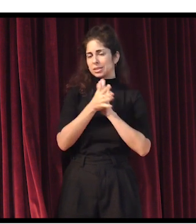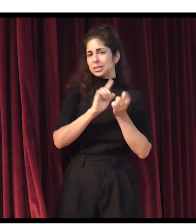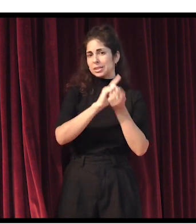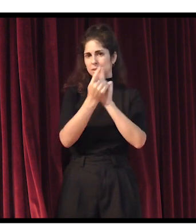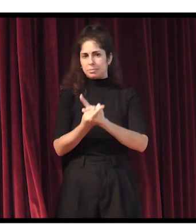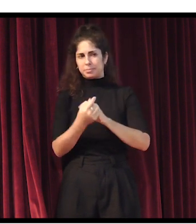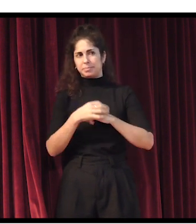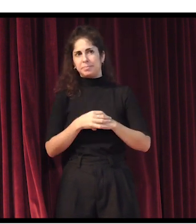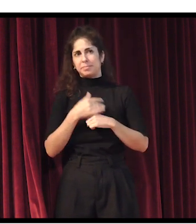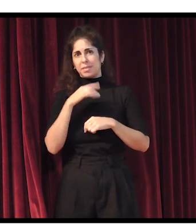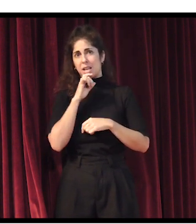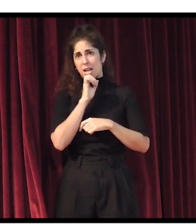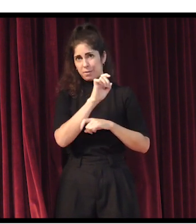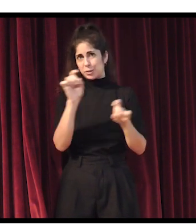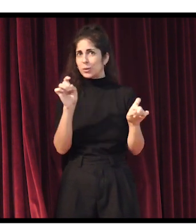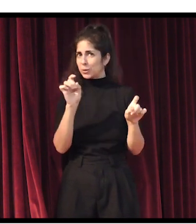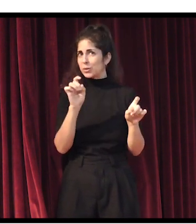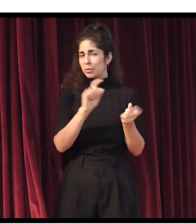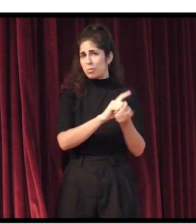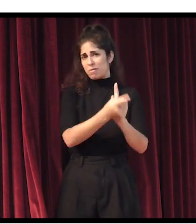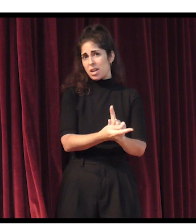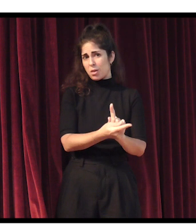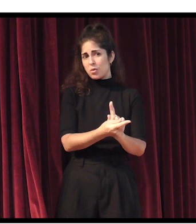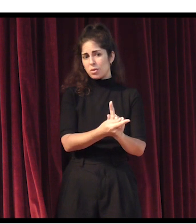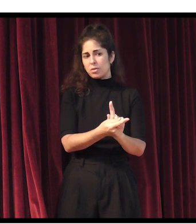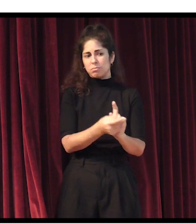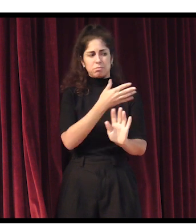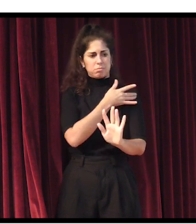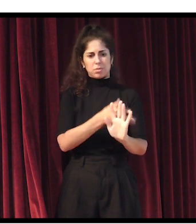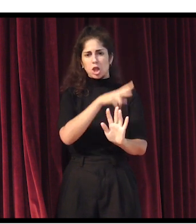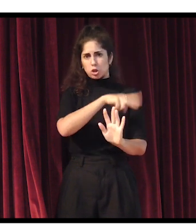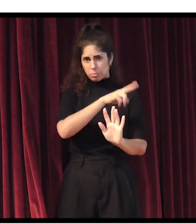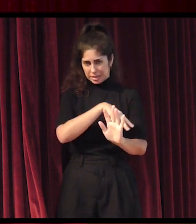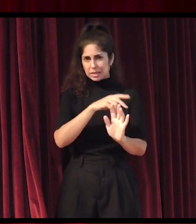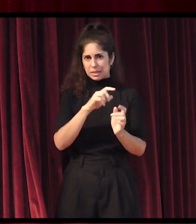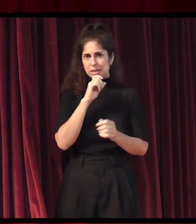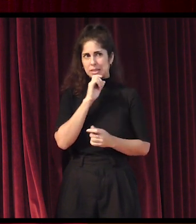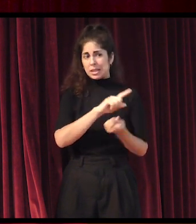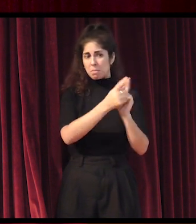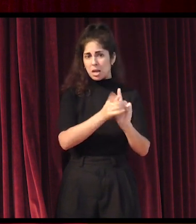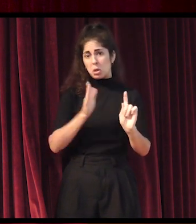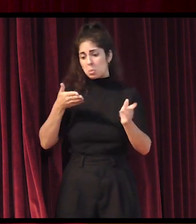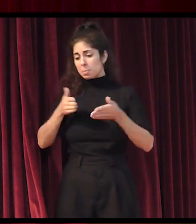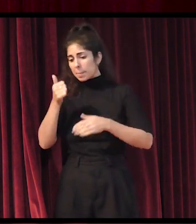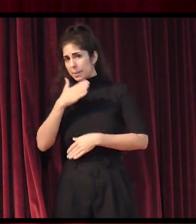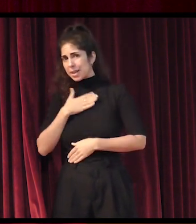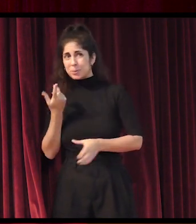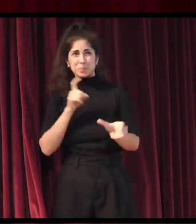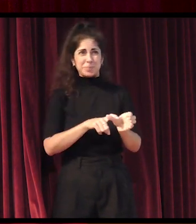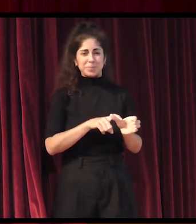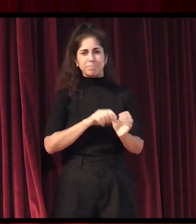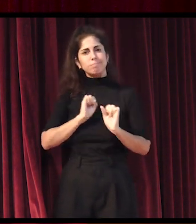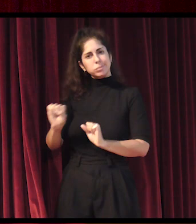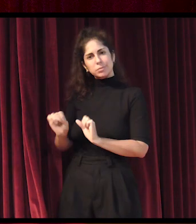Y hago un spoiler, mi hijo sigue sin poder jugar al fútbol, han pasado 2 meses de esto. Obviamente ya tenemos muy